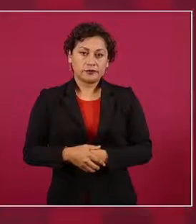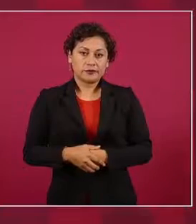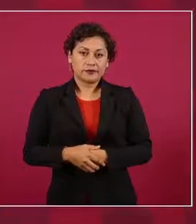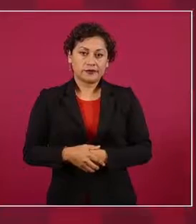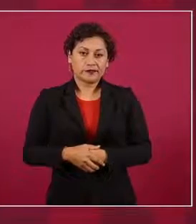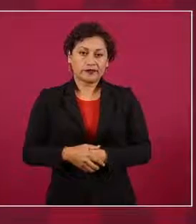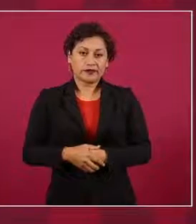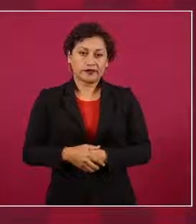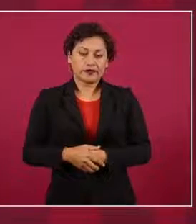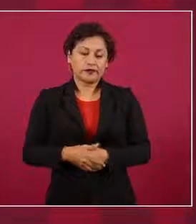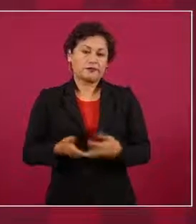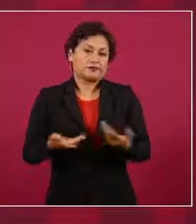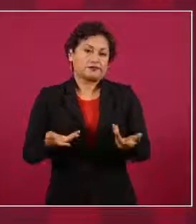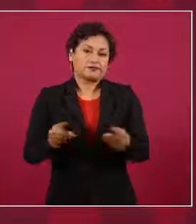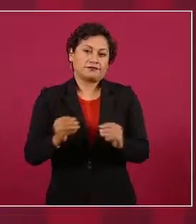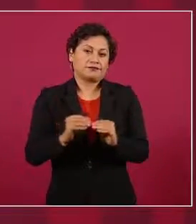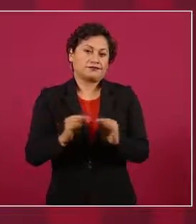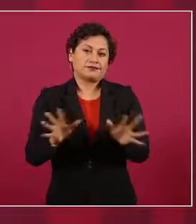Que fueron